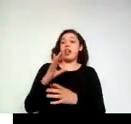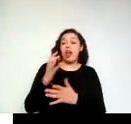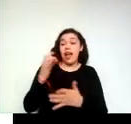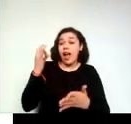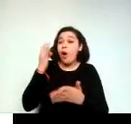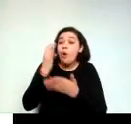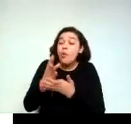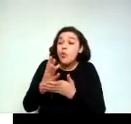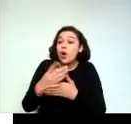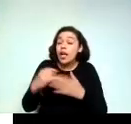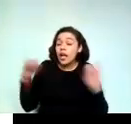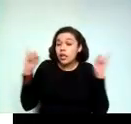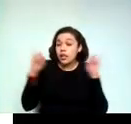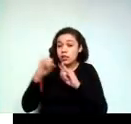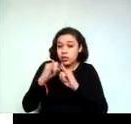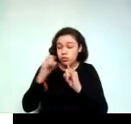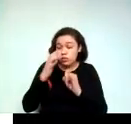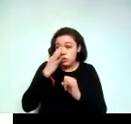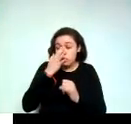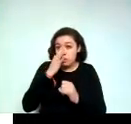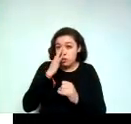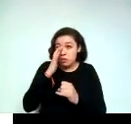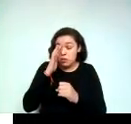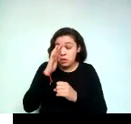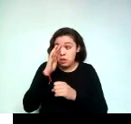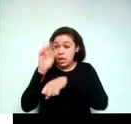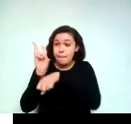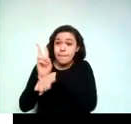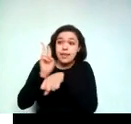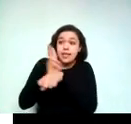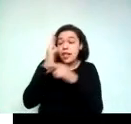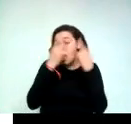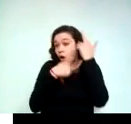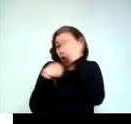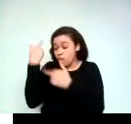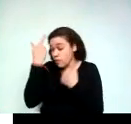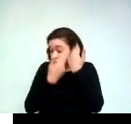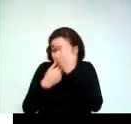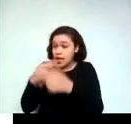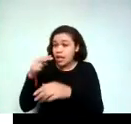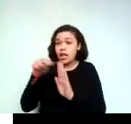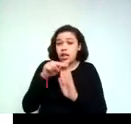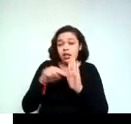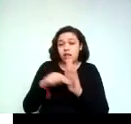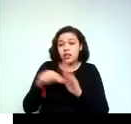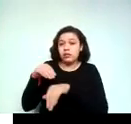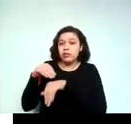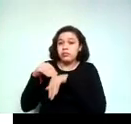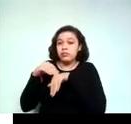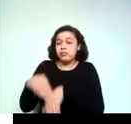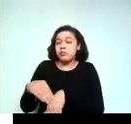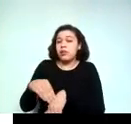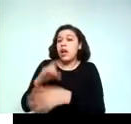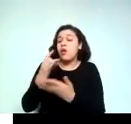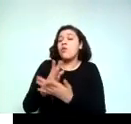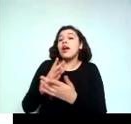nos puede realizar inspecciones para validar el cumplimiento de la norma es la Secretaría del Trabajo y Previsión